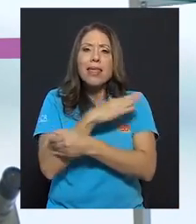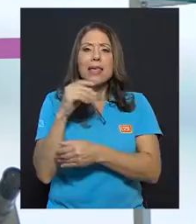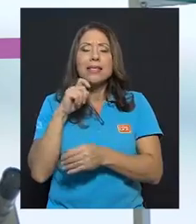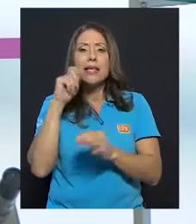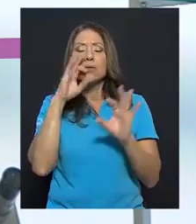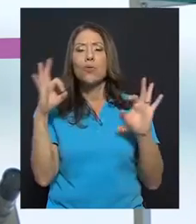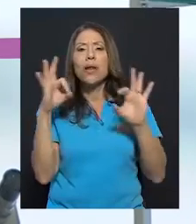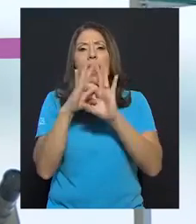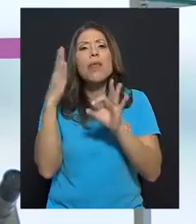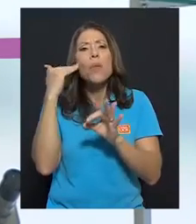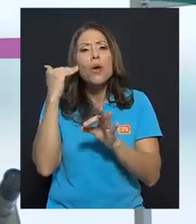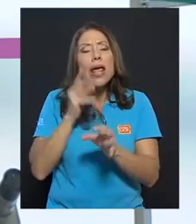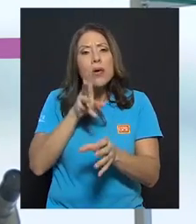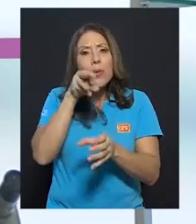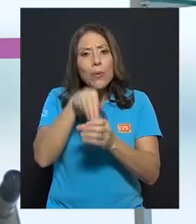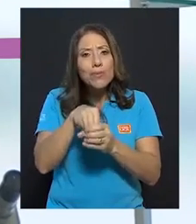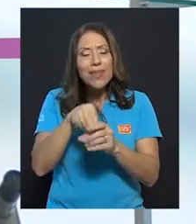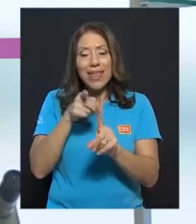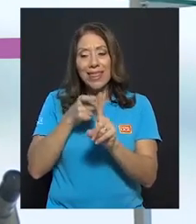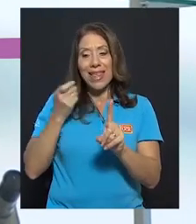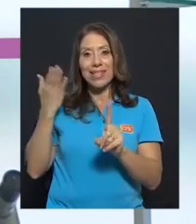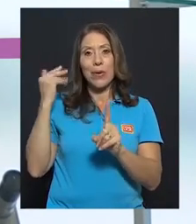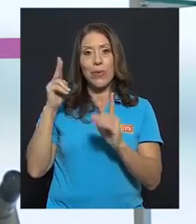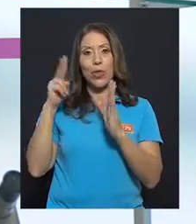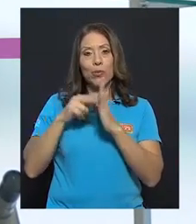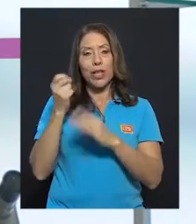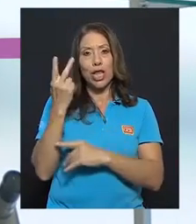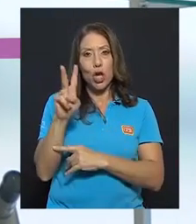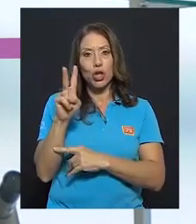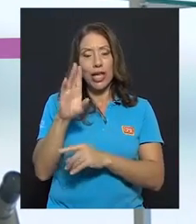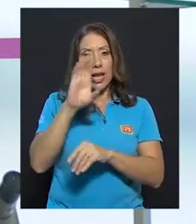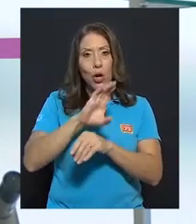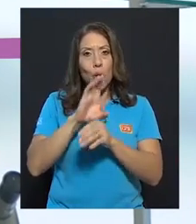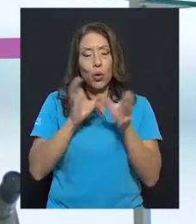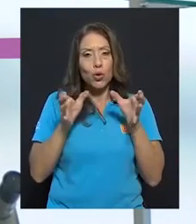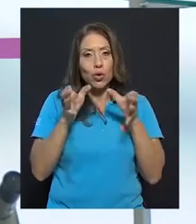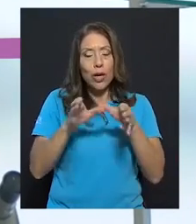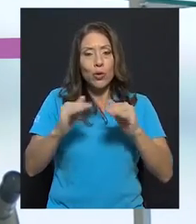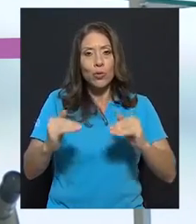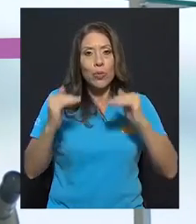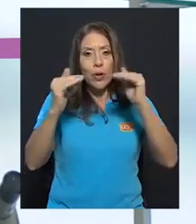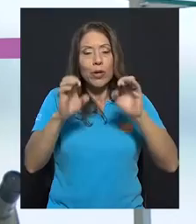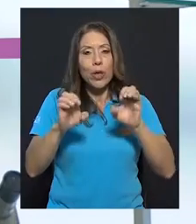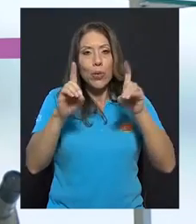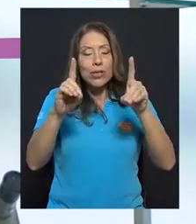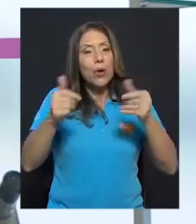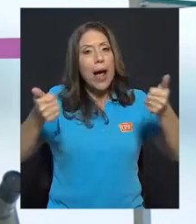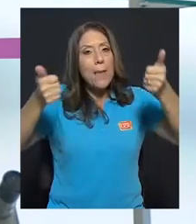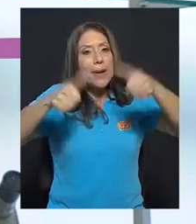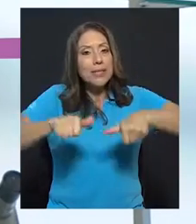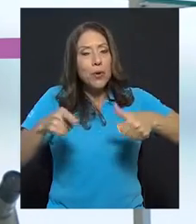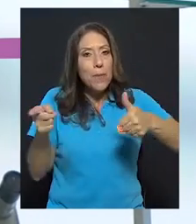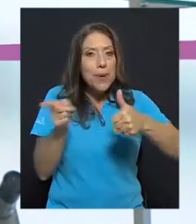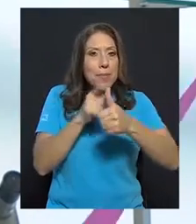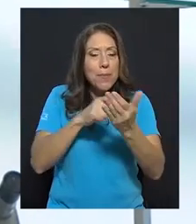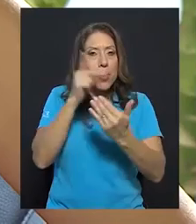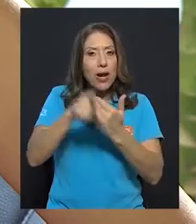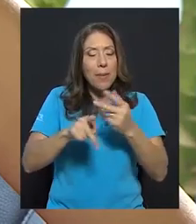En realidad esto fue así desde el 2012, cuando el Consejo Superior de Educación aprueba el primer programa, que entra a regir en